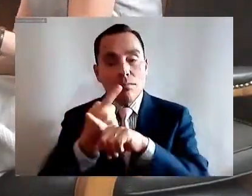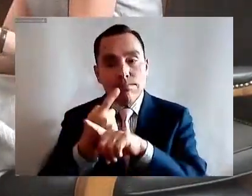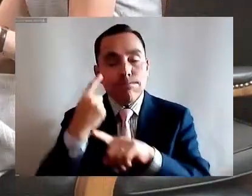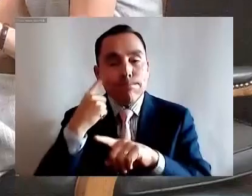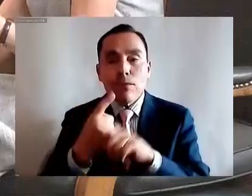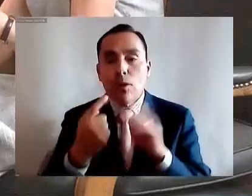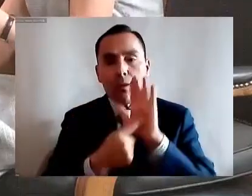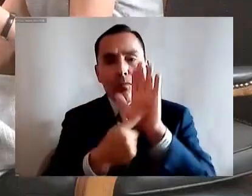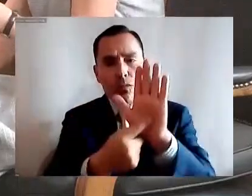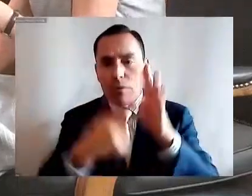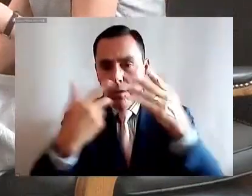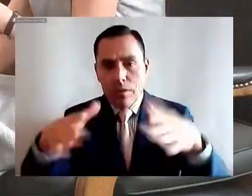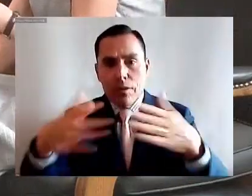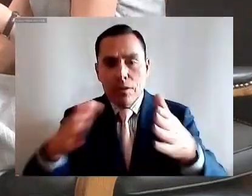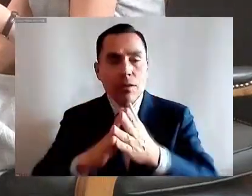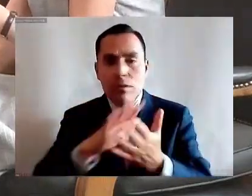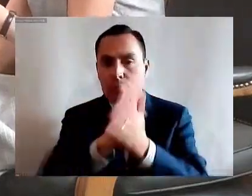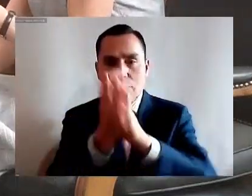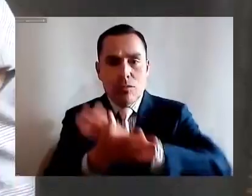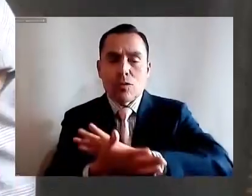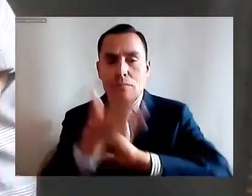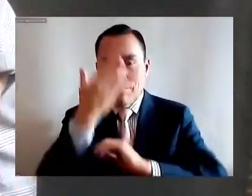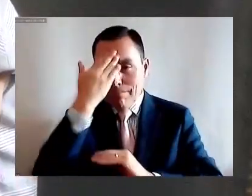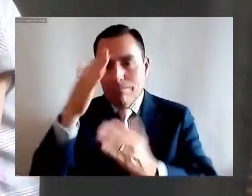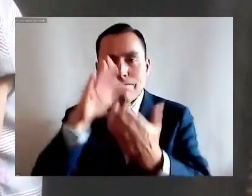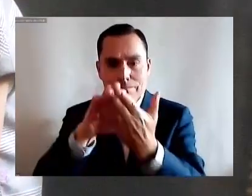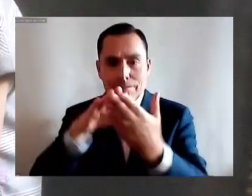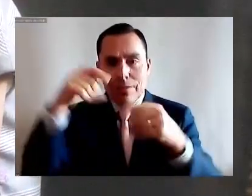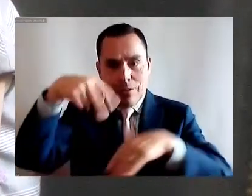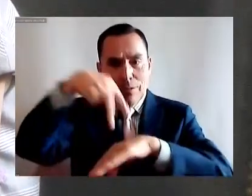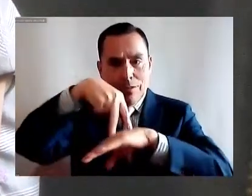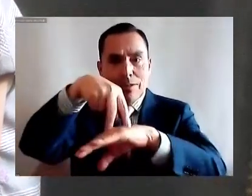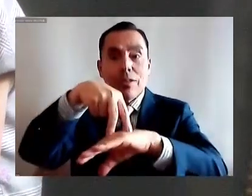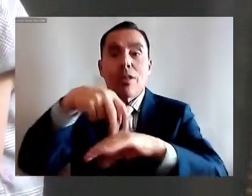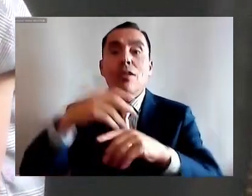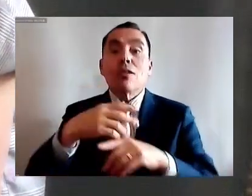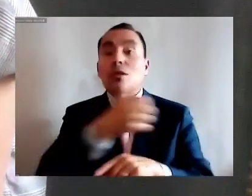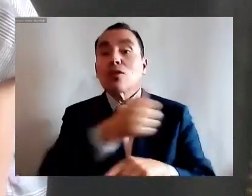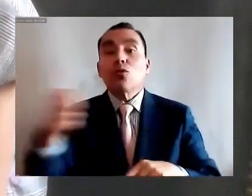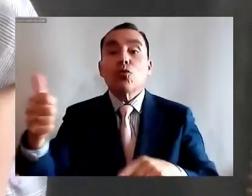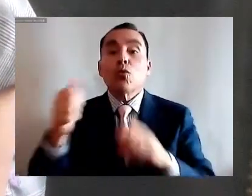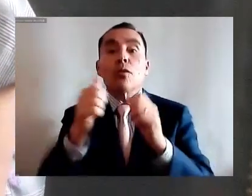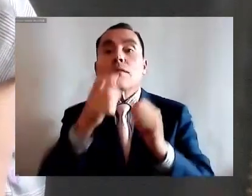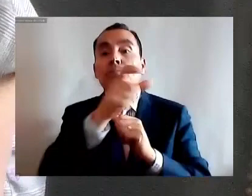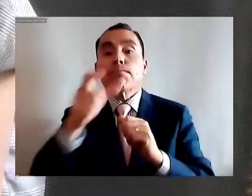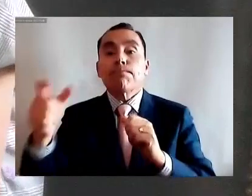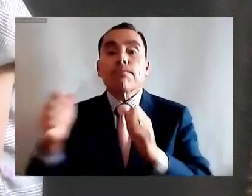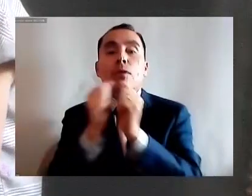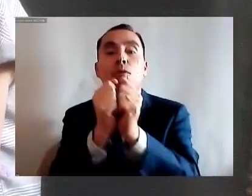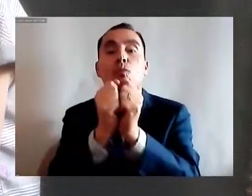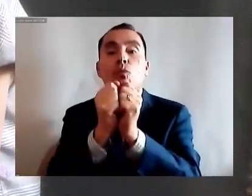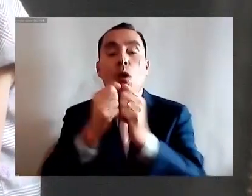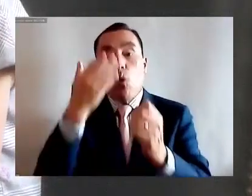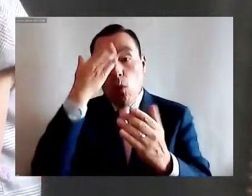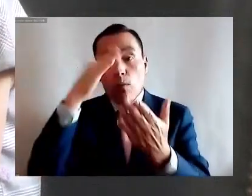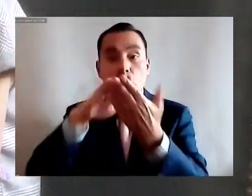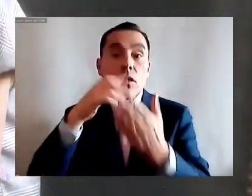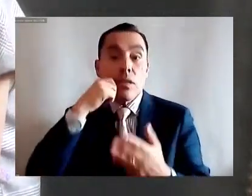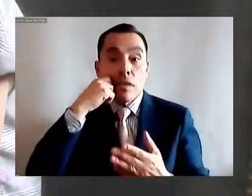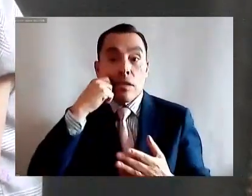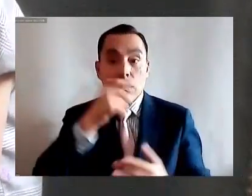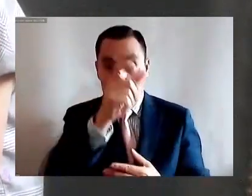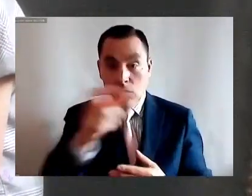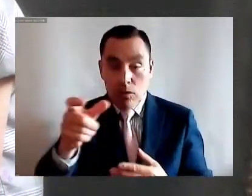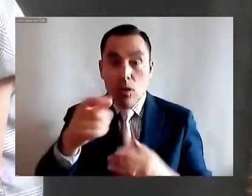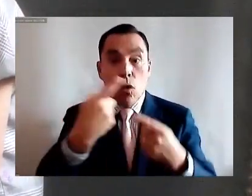aquí presentes, y quiero agradecer efectivamente a todas las personas que nos acompañan, ya sea por vía presencial o de manera